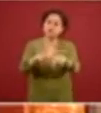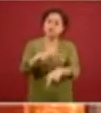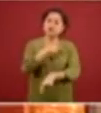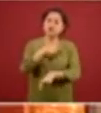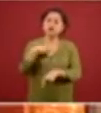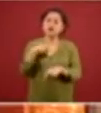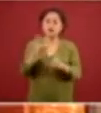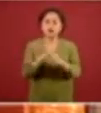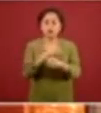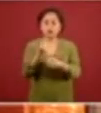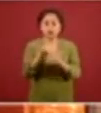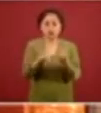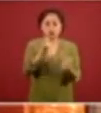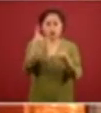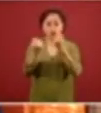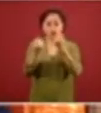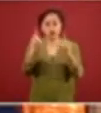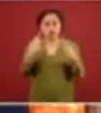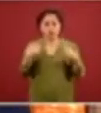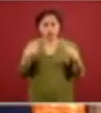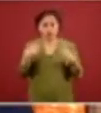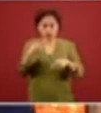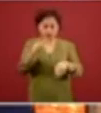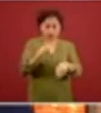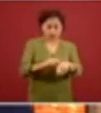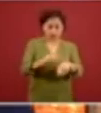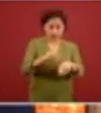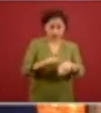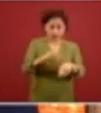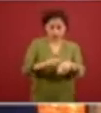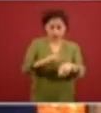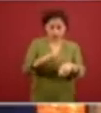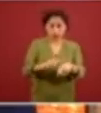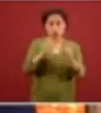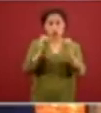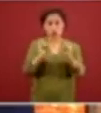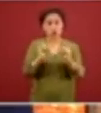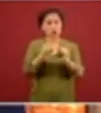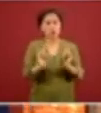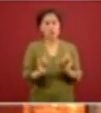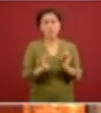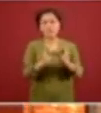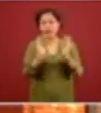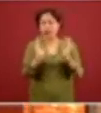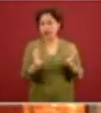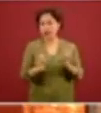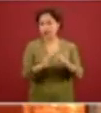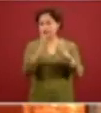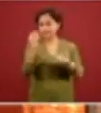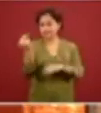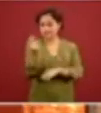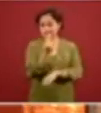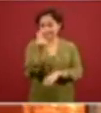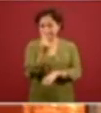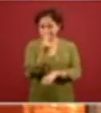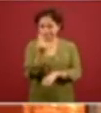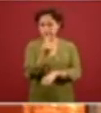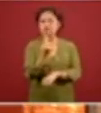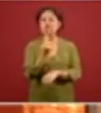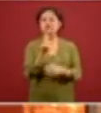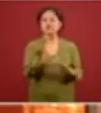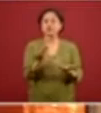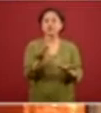que presentan algún tipo de enfermedad o algún tipo de urgencia en el cual la transfusión sanguínea es el